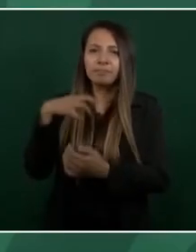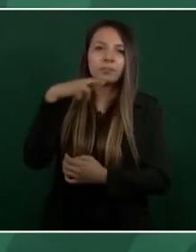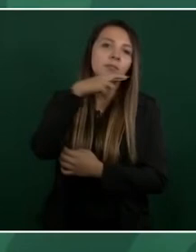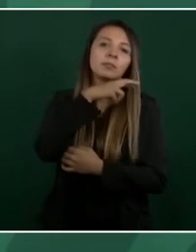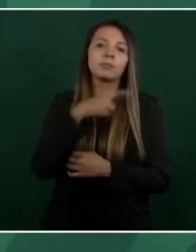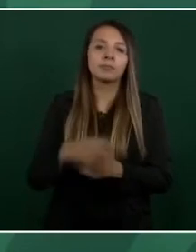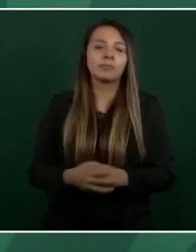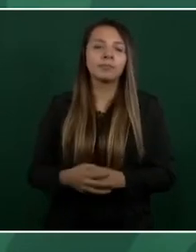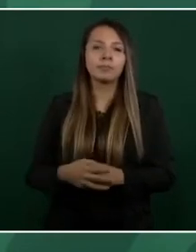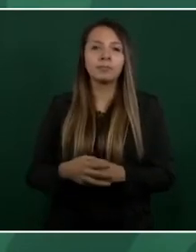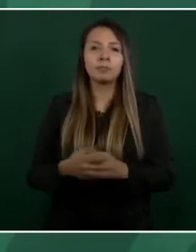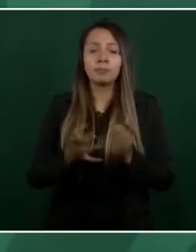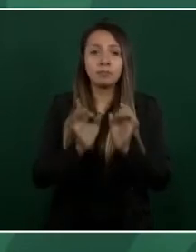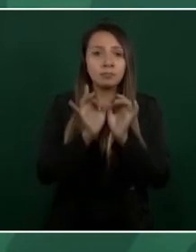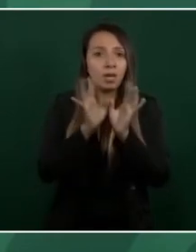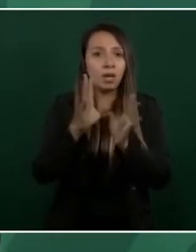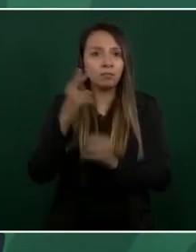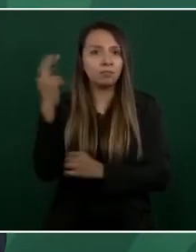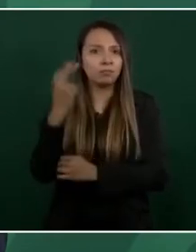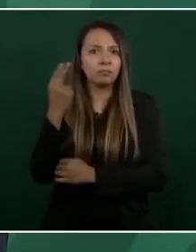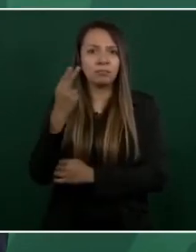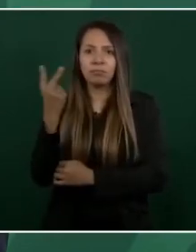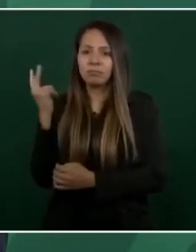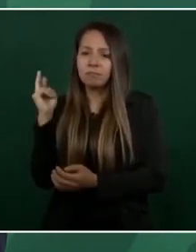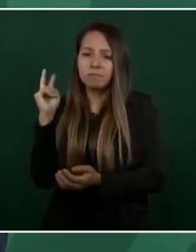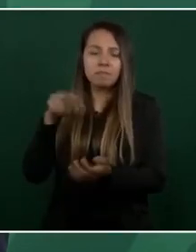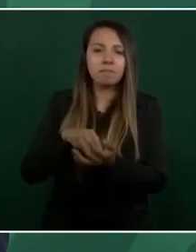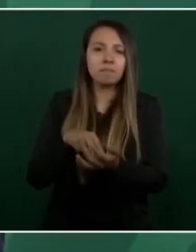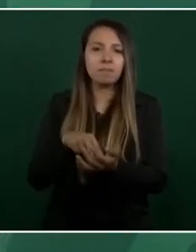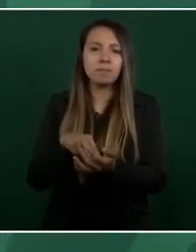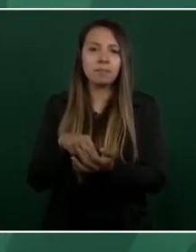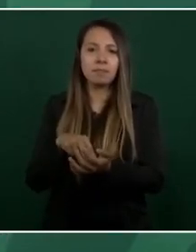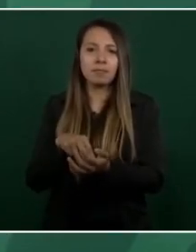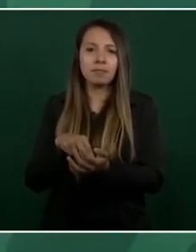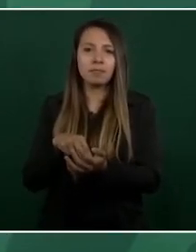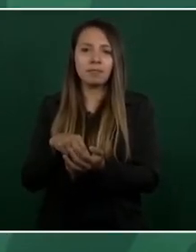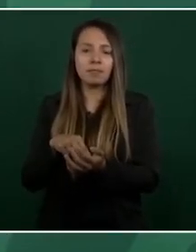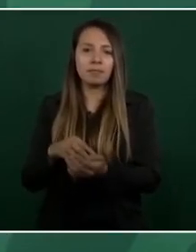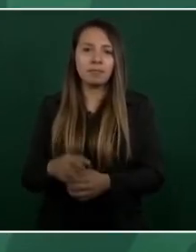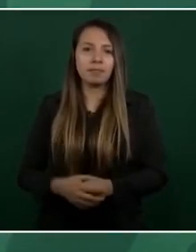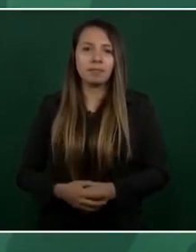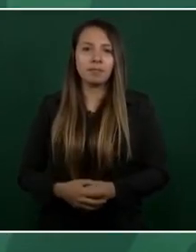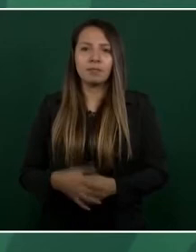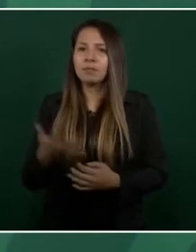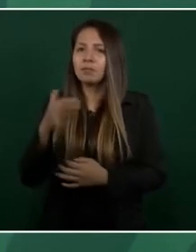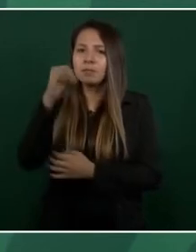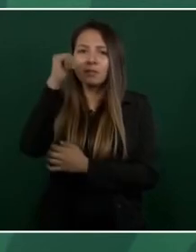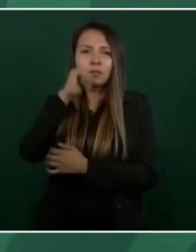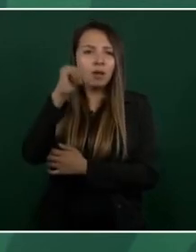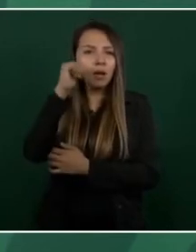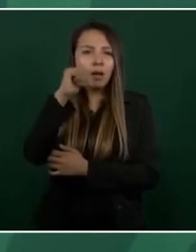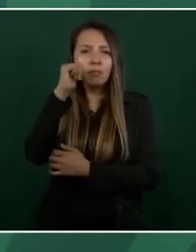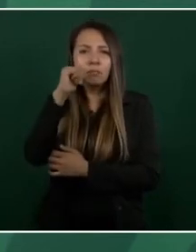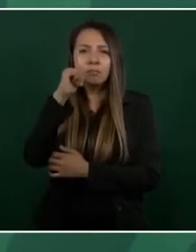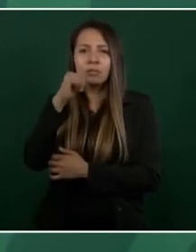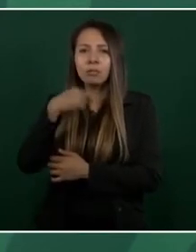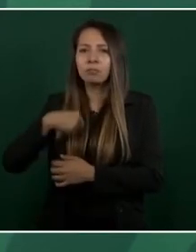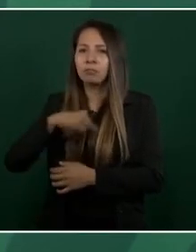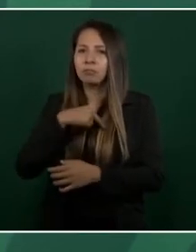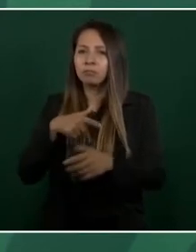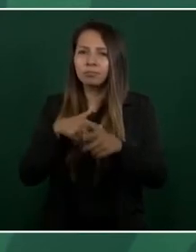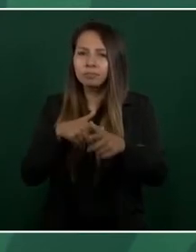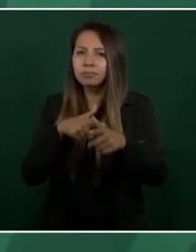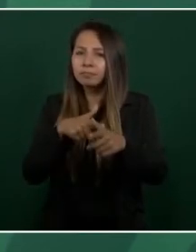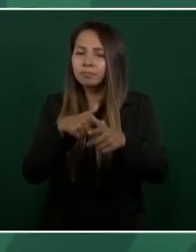cuando se necesite, aquí vamos a estar. O mejor dicho, siempre vamos a estar